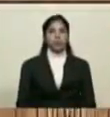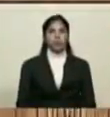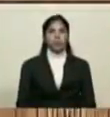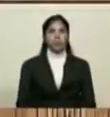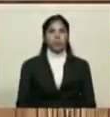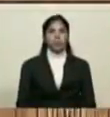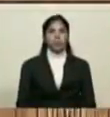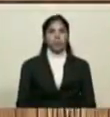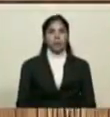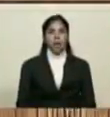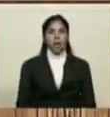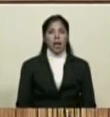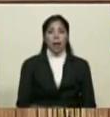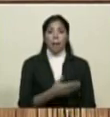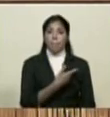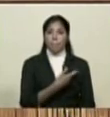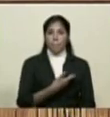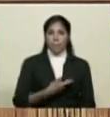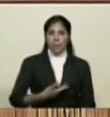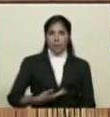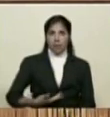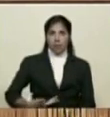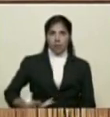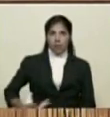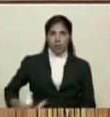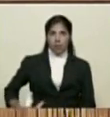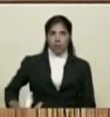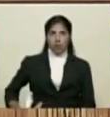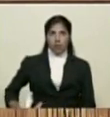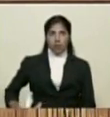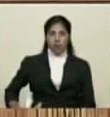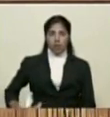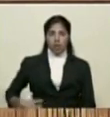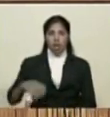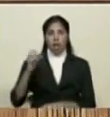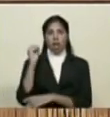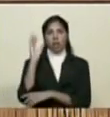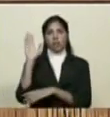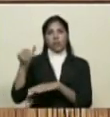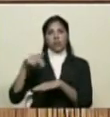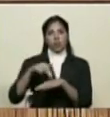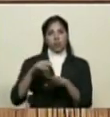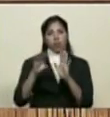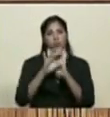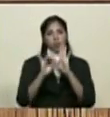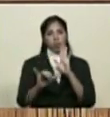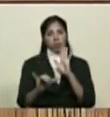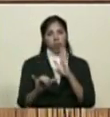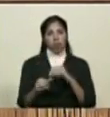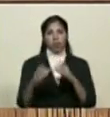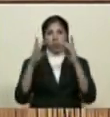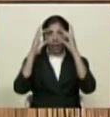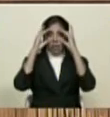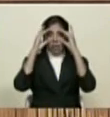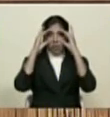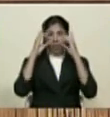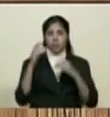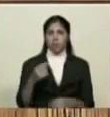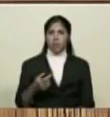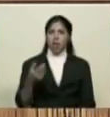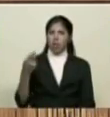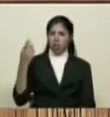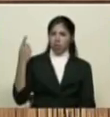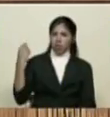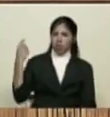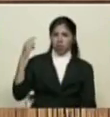La ciudadana presidenta de la Asamblea Nacional Constituyente, conversando con nosotros en días